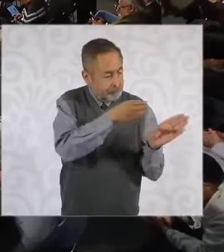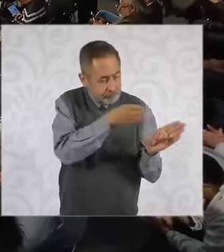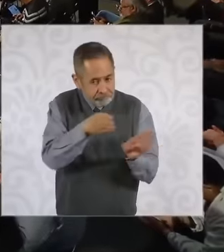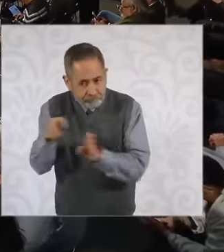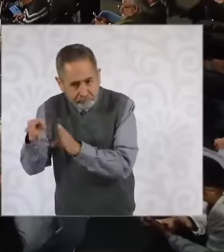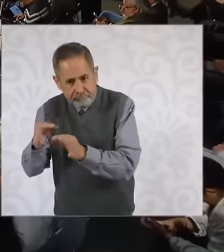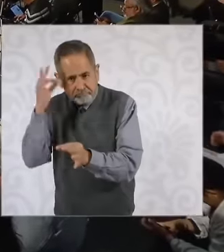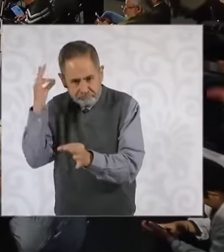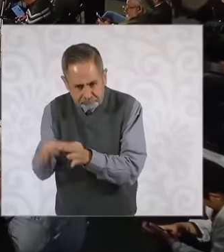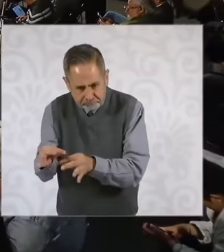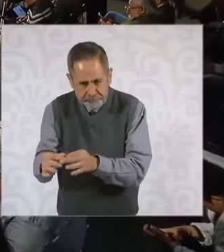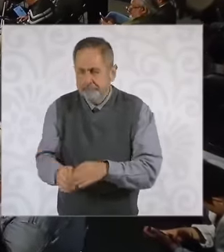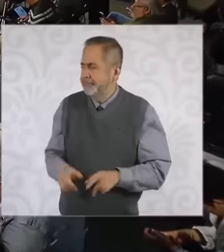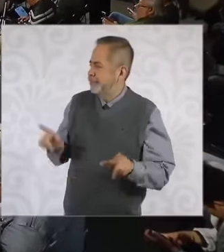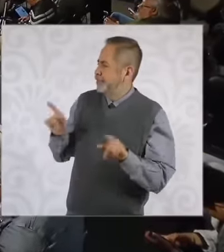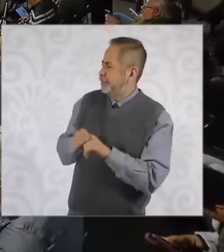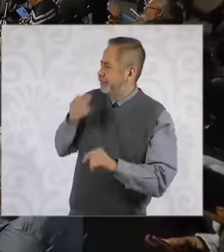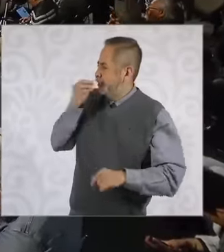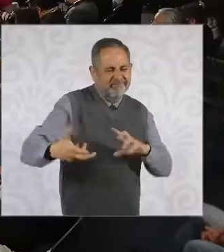presidenta.